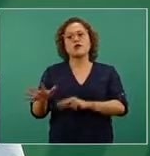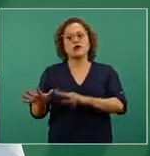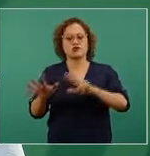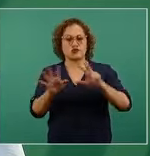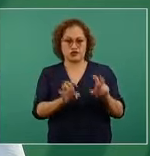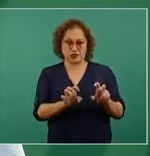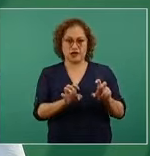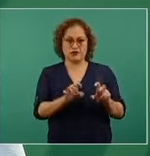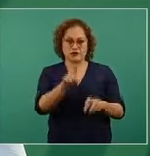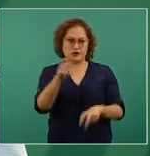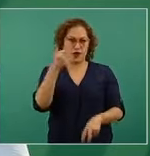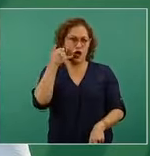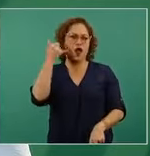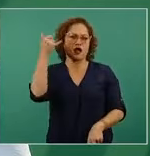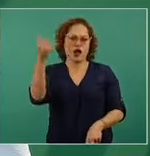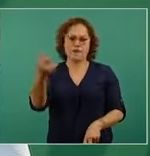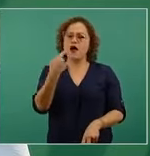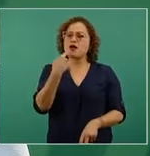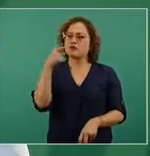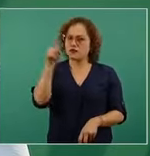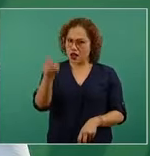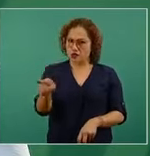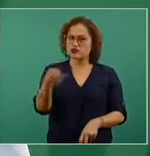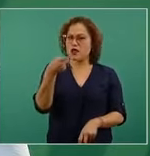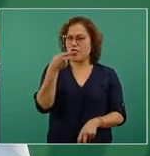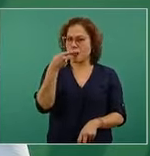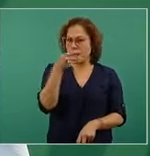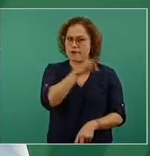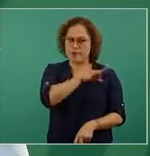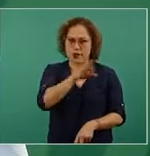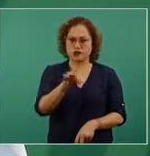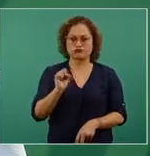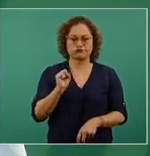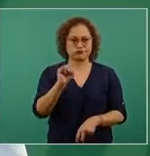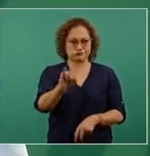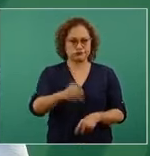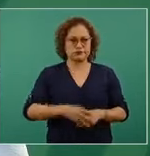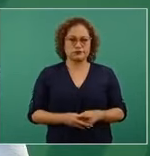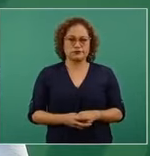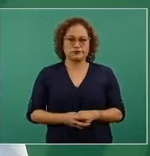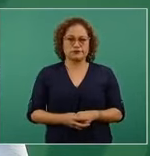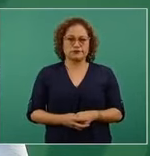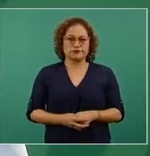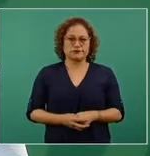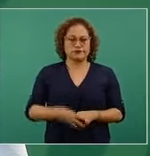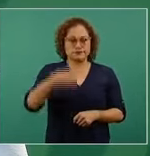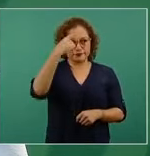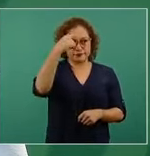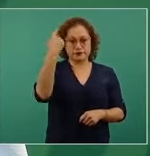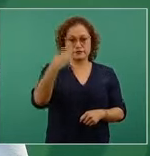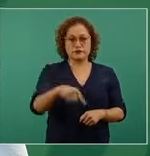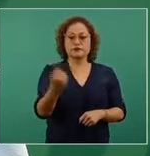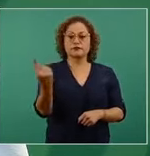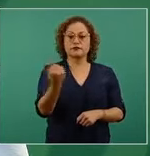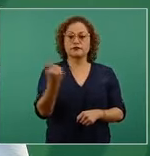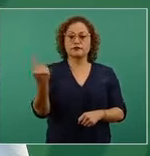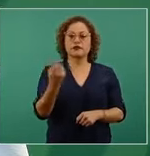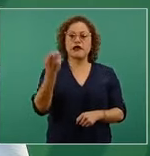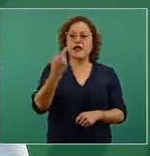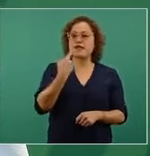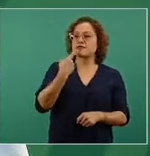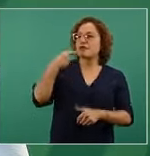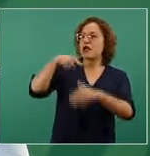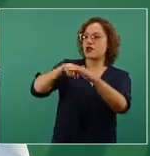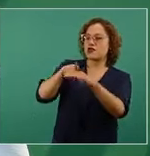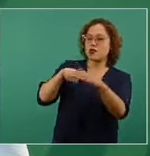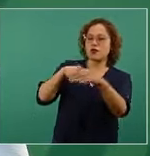hacer la llamada para hacer la denuncia al respecto no sobre todo para que esa esa denuncia pues quede